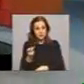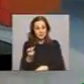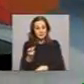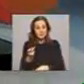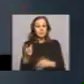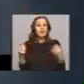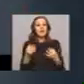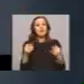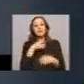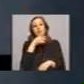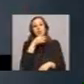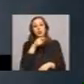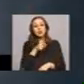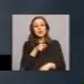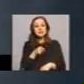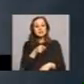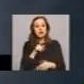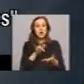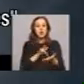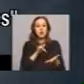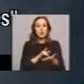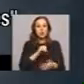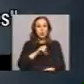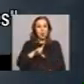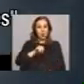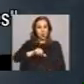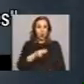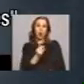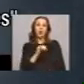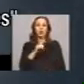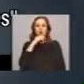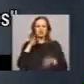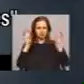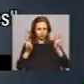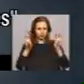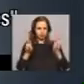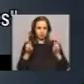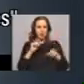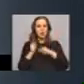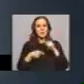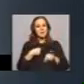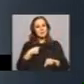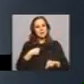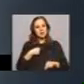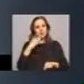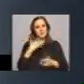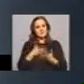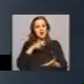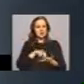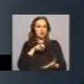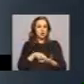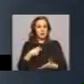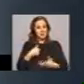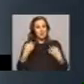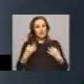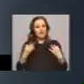hablando de ese fragmento, El Coloquio de los Perros, que a mí es una de las novelas ejemplares que me entusiasma, pues yo creo que